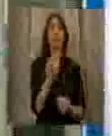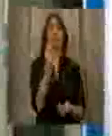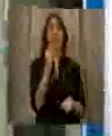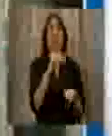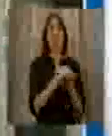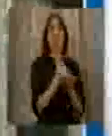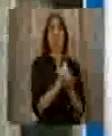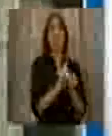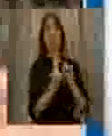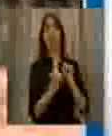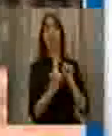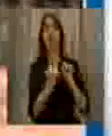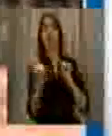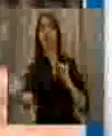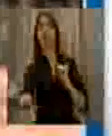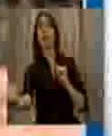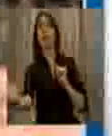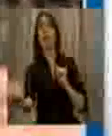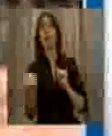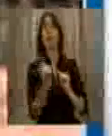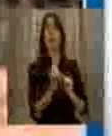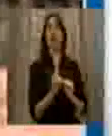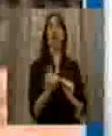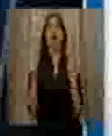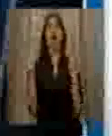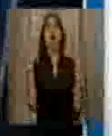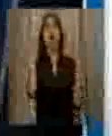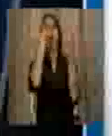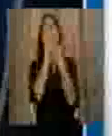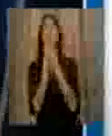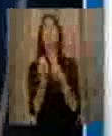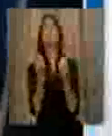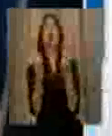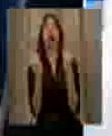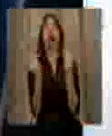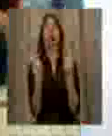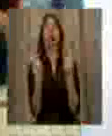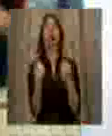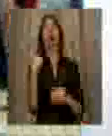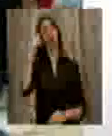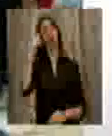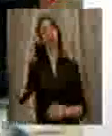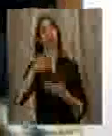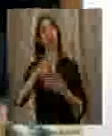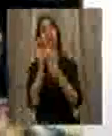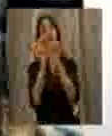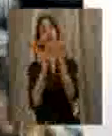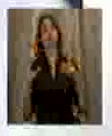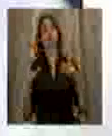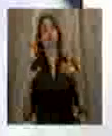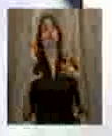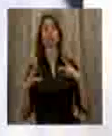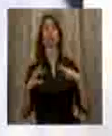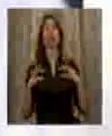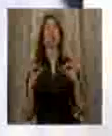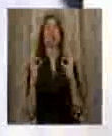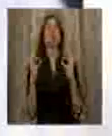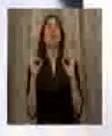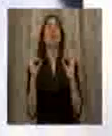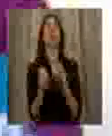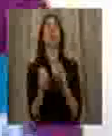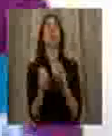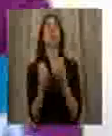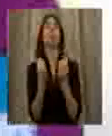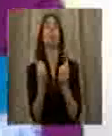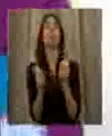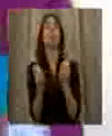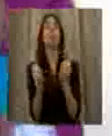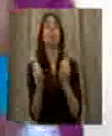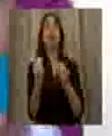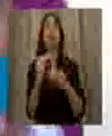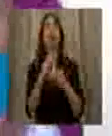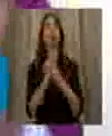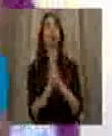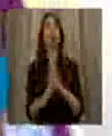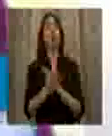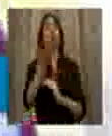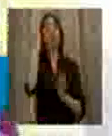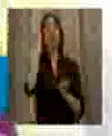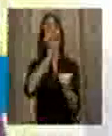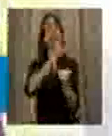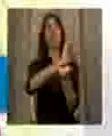volver. No, es maravilloso. Yo creo que toda la gente está feliz con él. Súper bueno, porque todas esas entidades